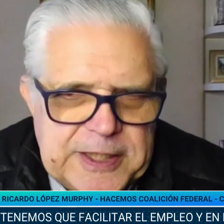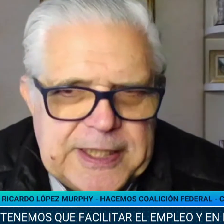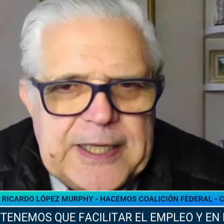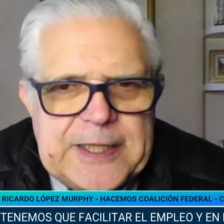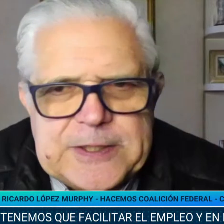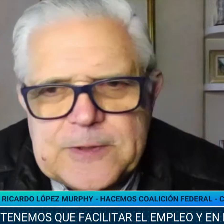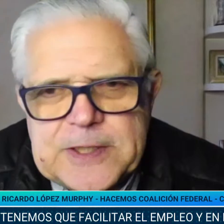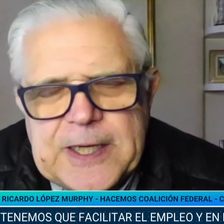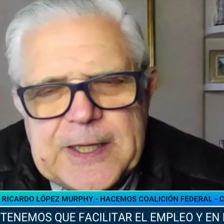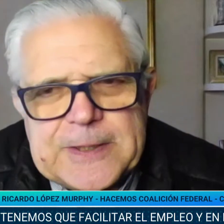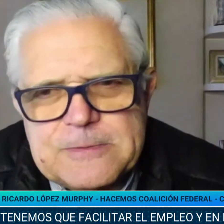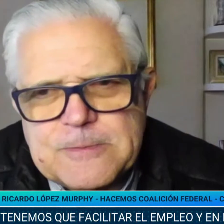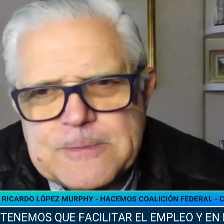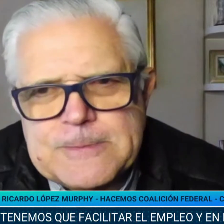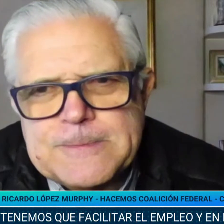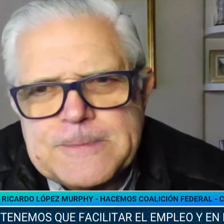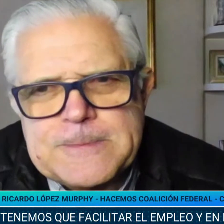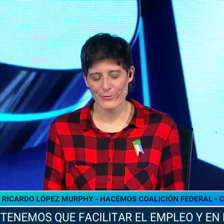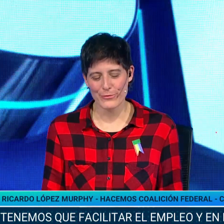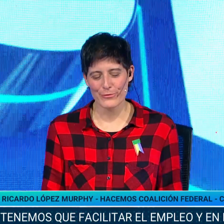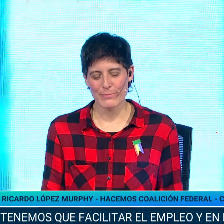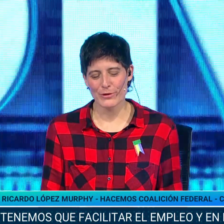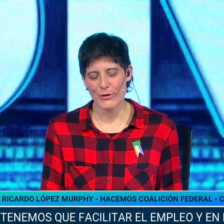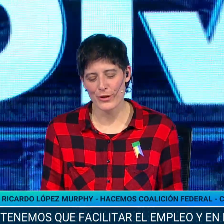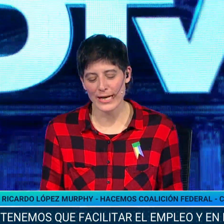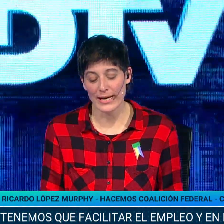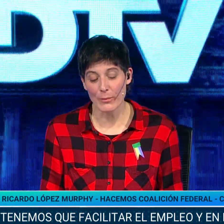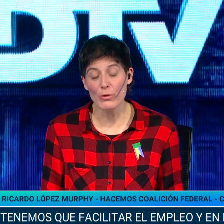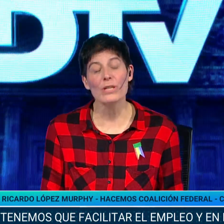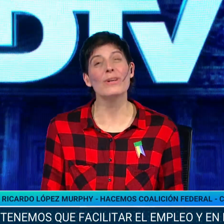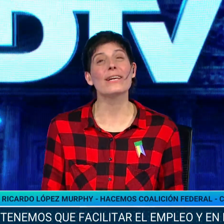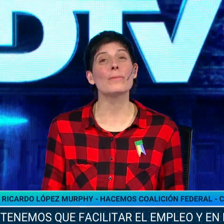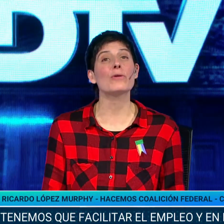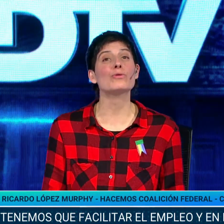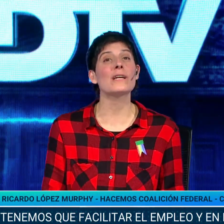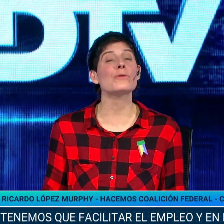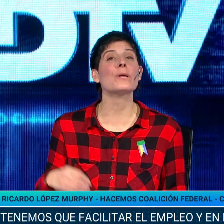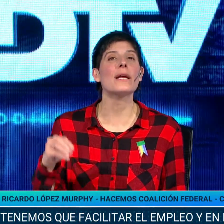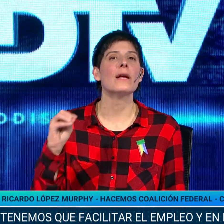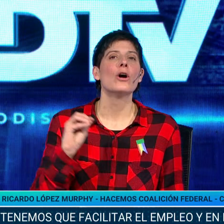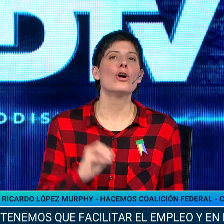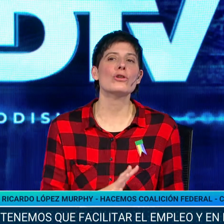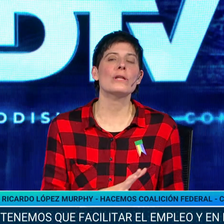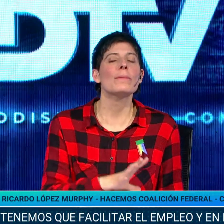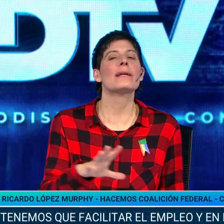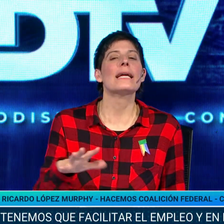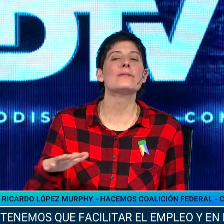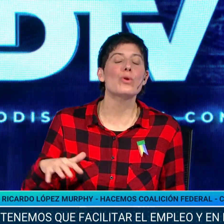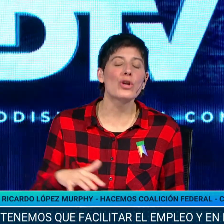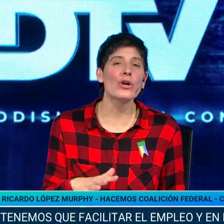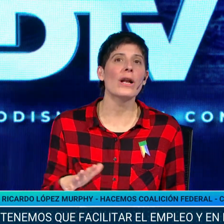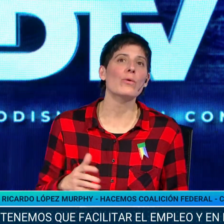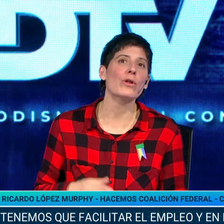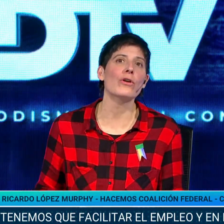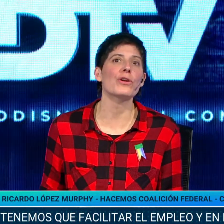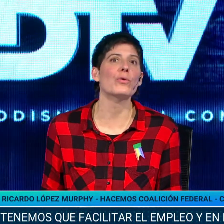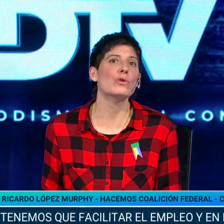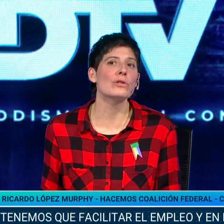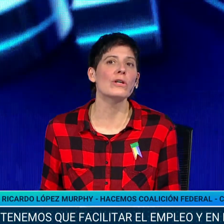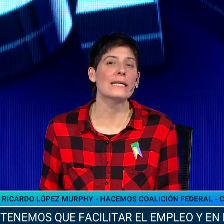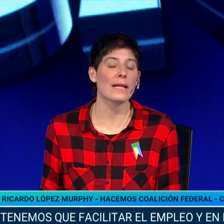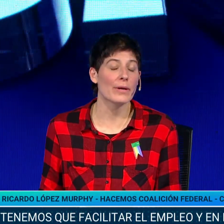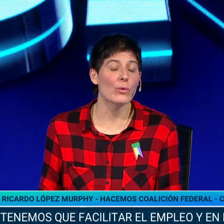periodistas. Obvio, por eso usted además es un diputado muy requerido. Por último, le quiero preguntar sobre otro tema que surgió en algunos